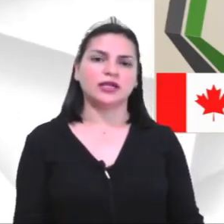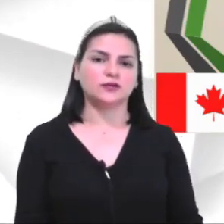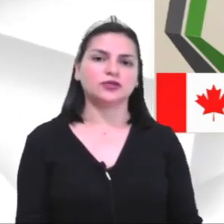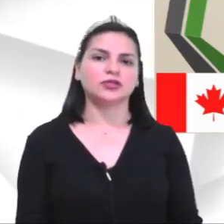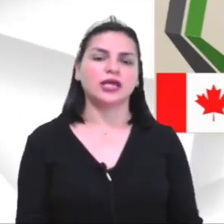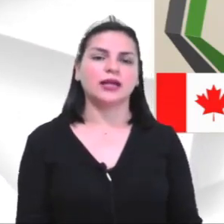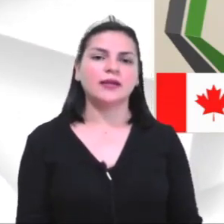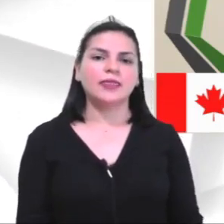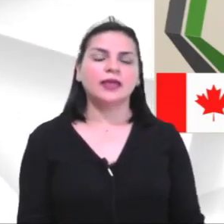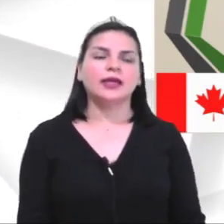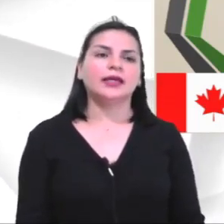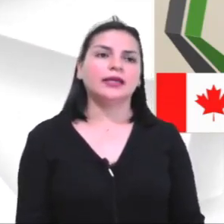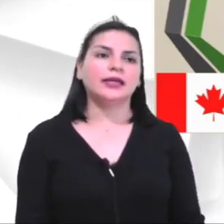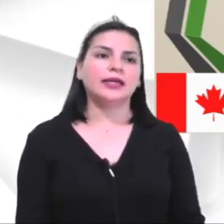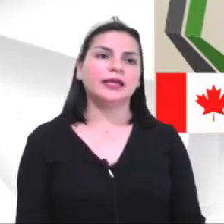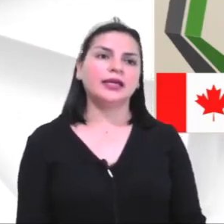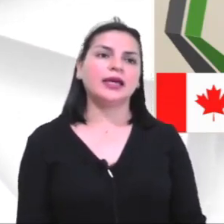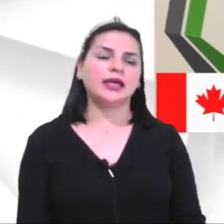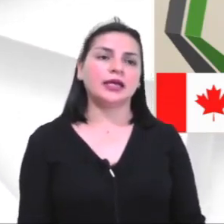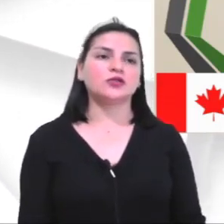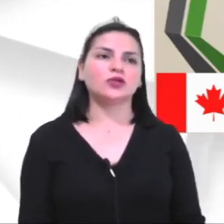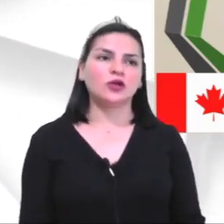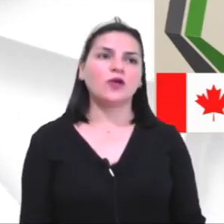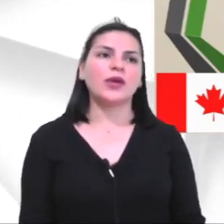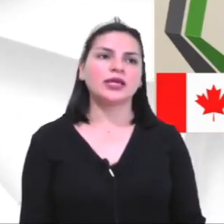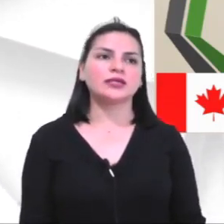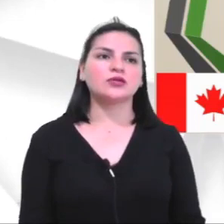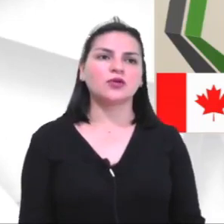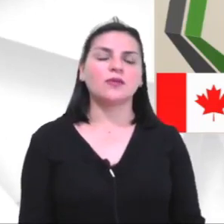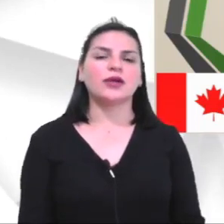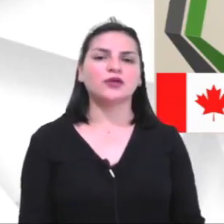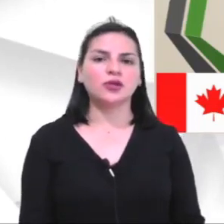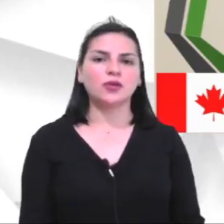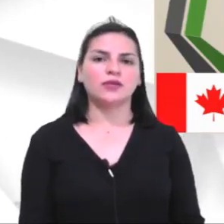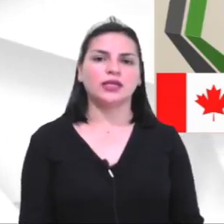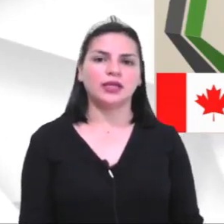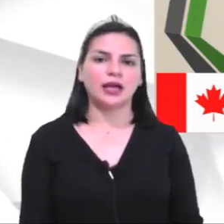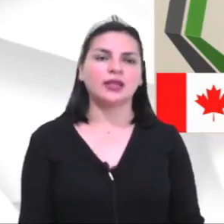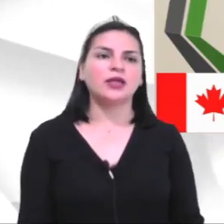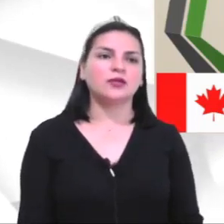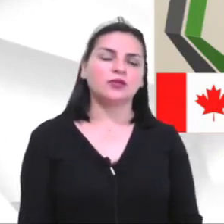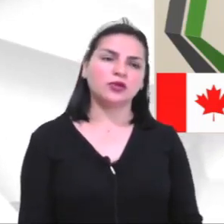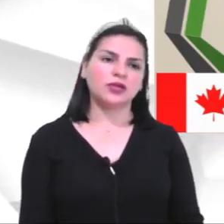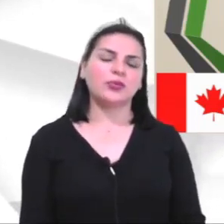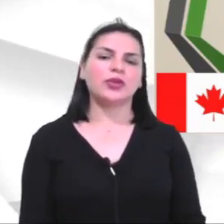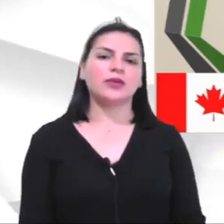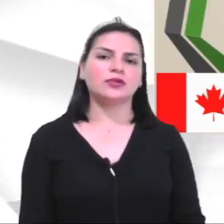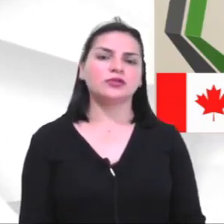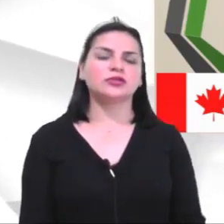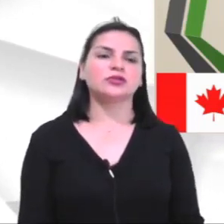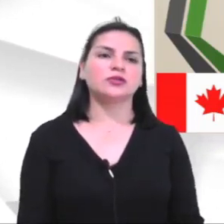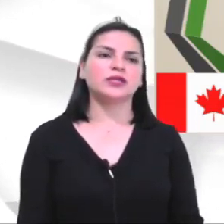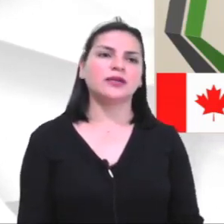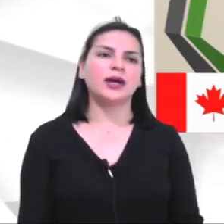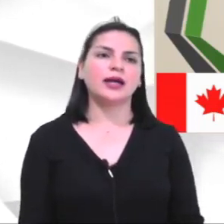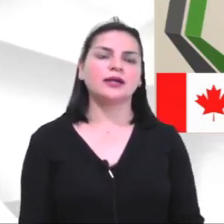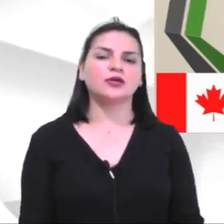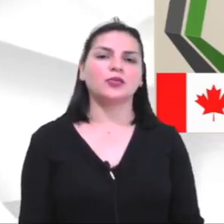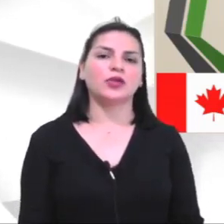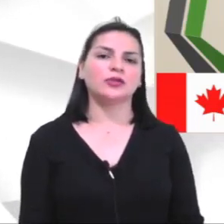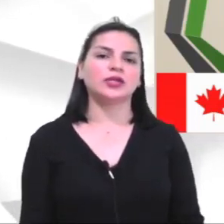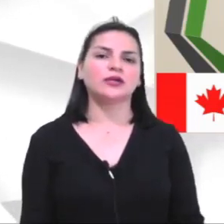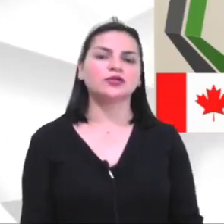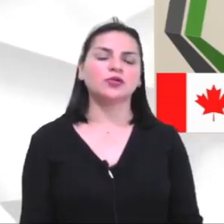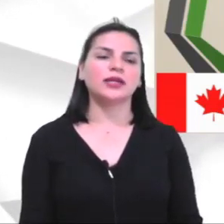su estrato social y es uno de los países con mayor movilidad, donde podemos observar